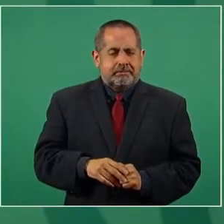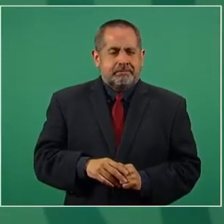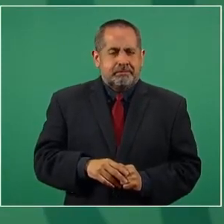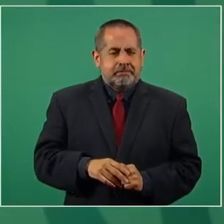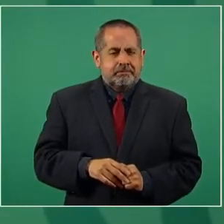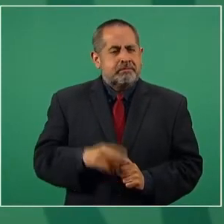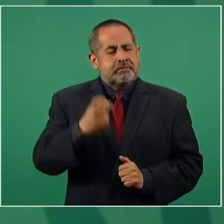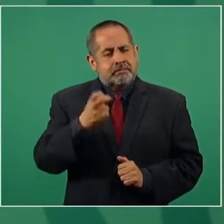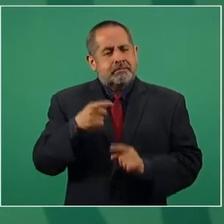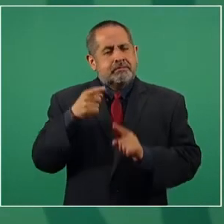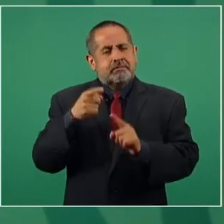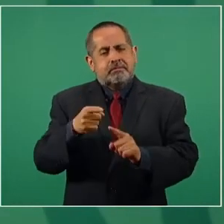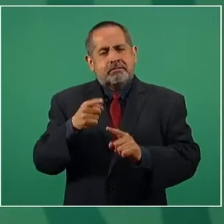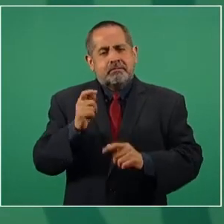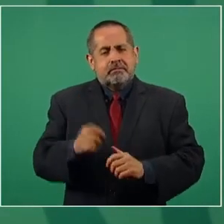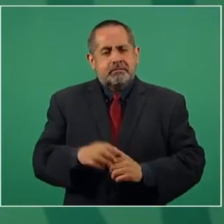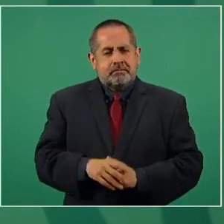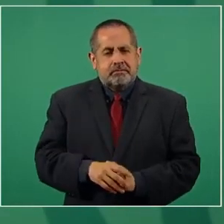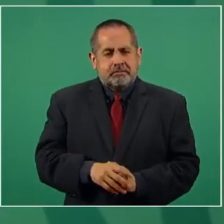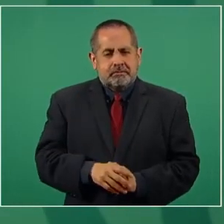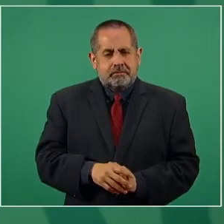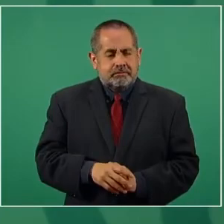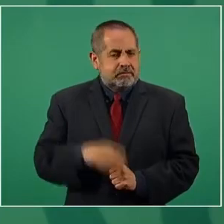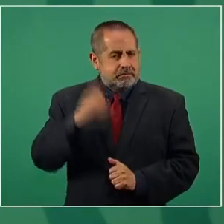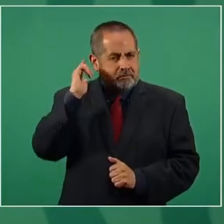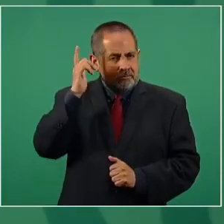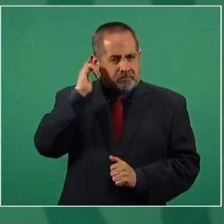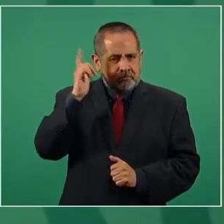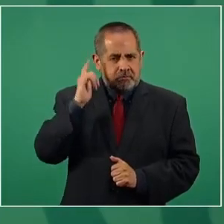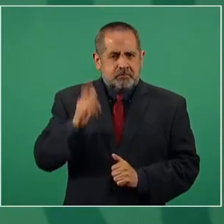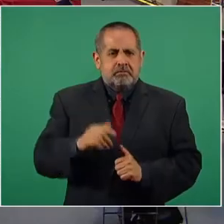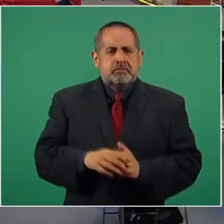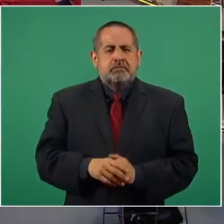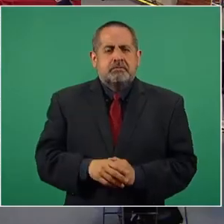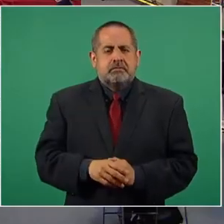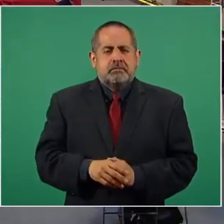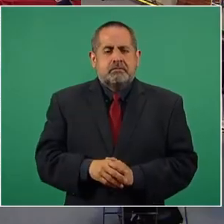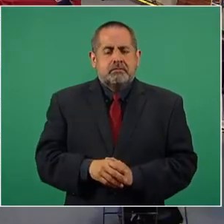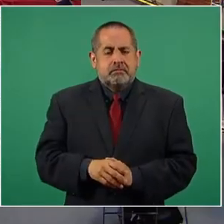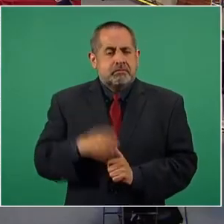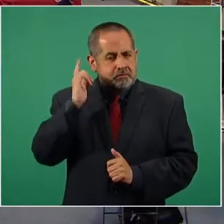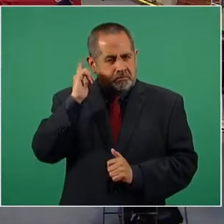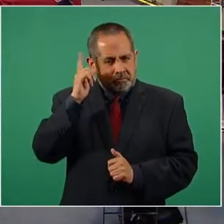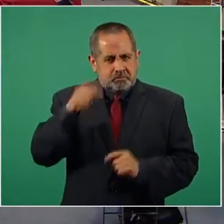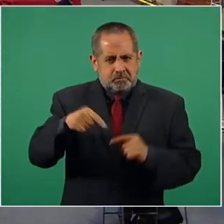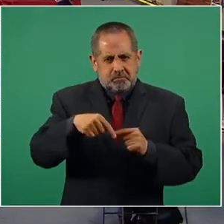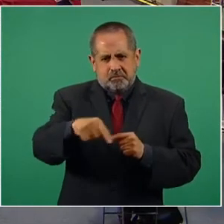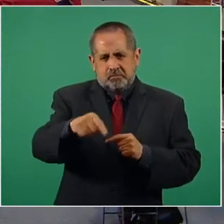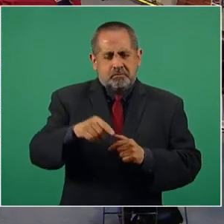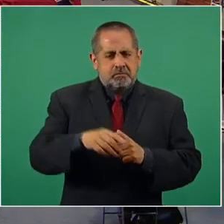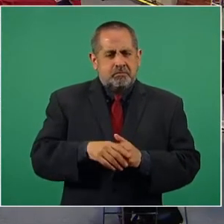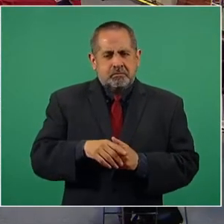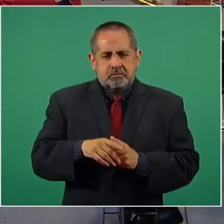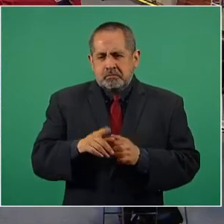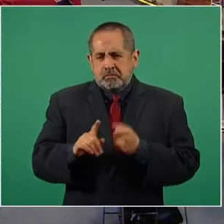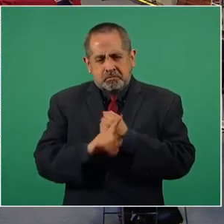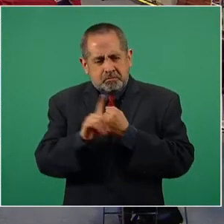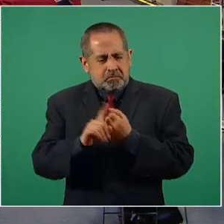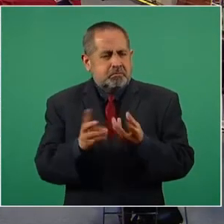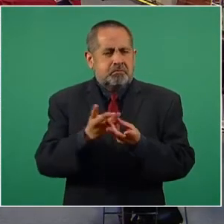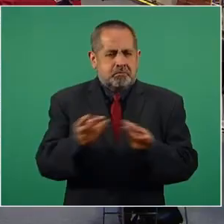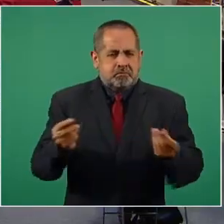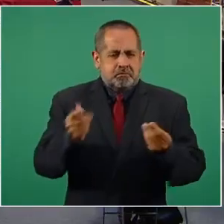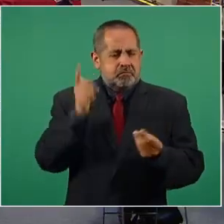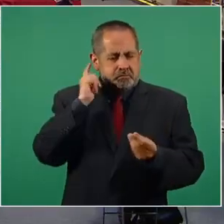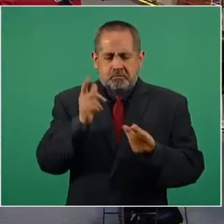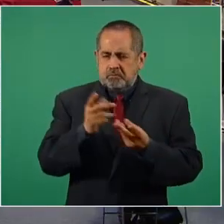Ese es un asunto que ojalá y se vaya resolviendo en los